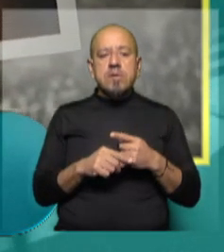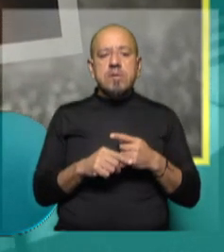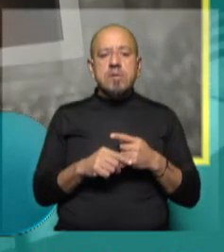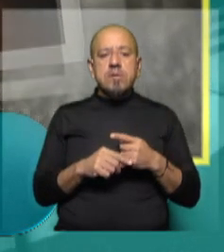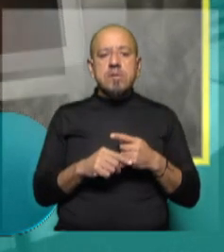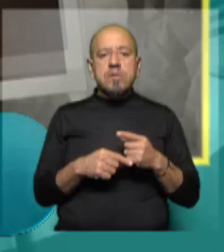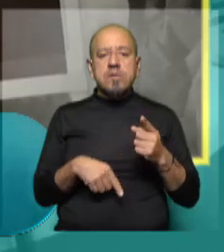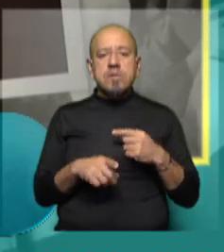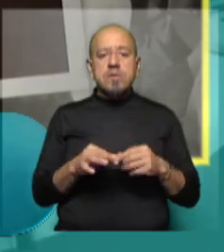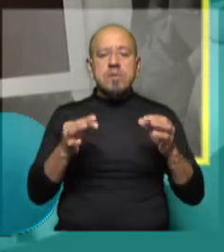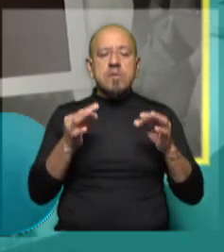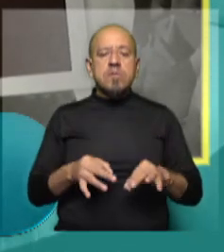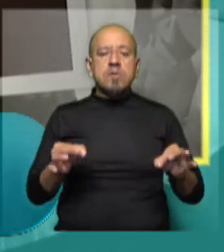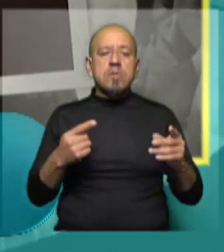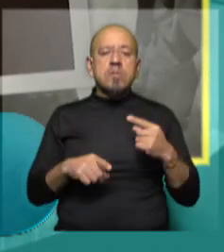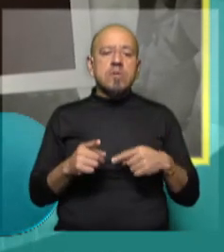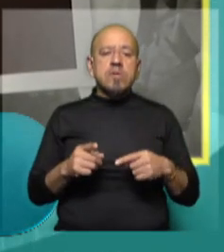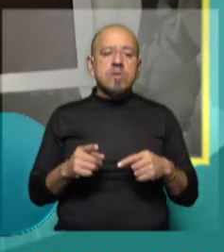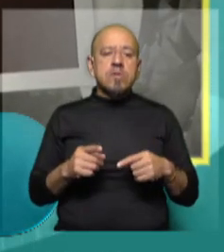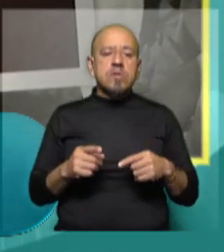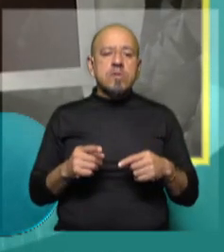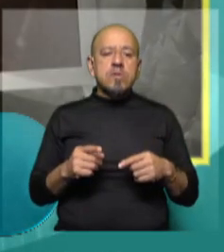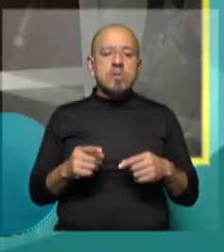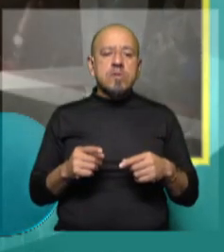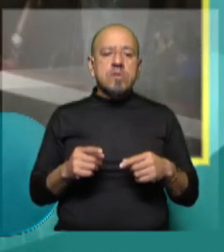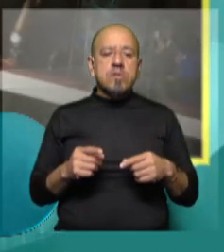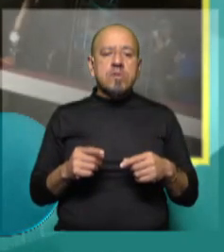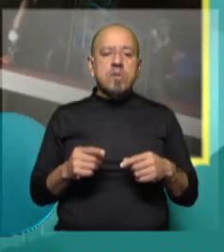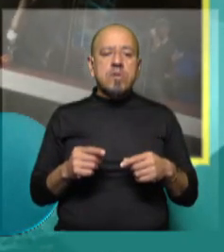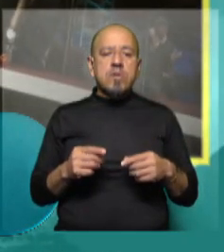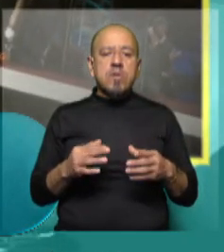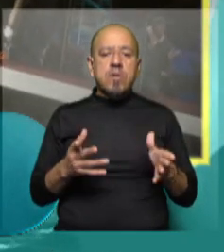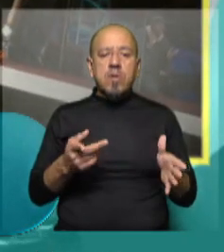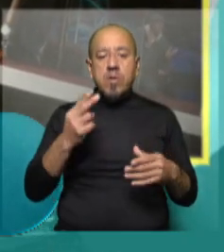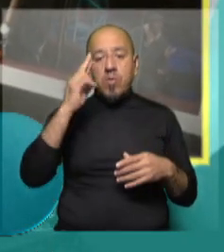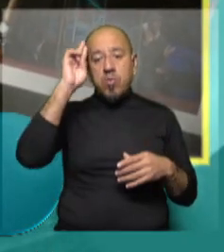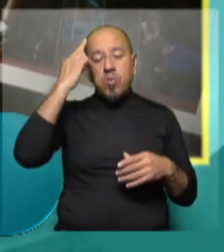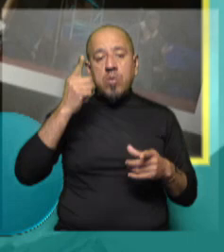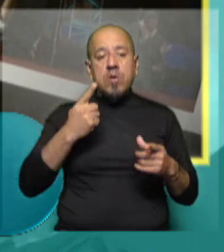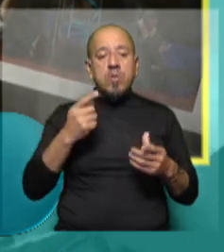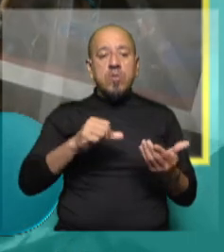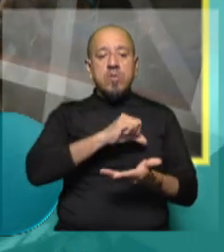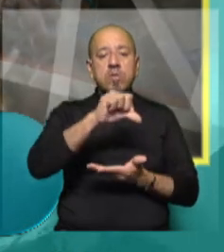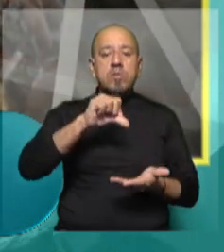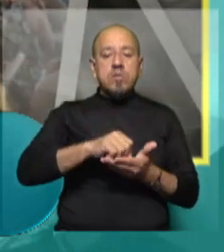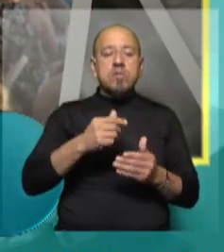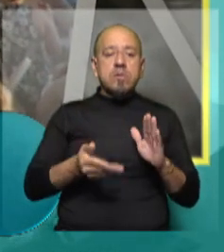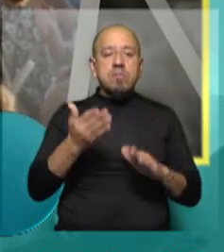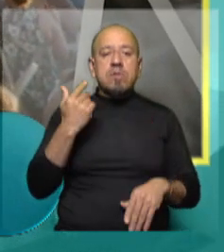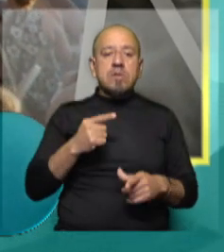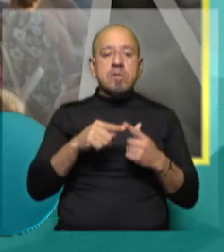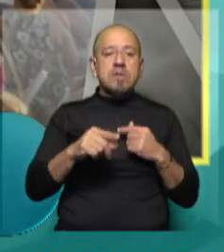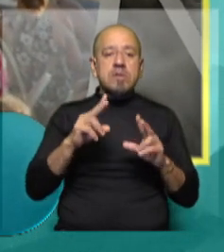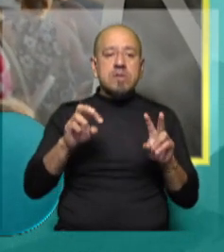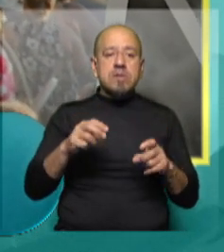De la música. Pero también estaría bueno hacer un punto en el que Uruguay es uno de los países que tienen las tasas de suicidios más